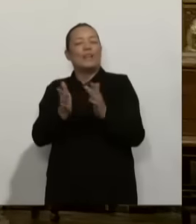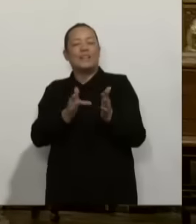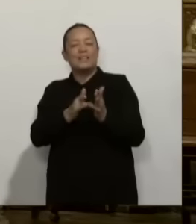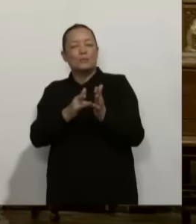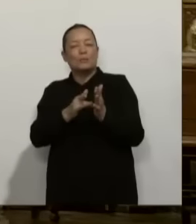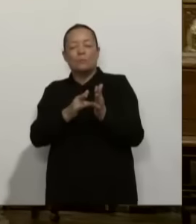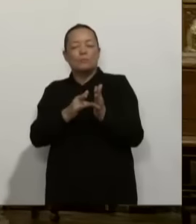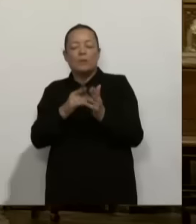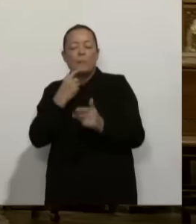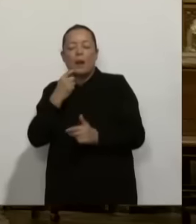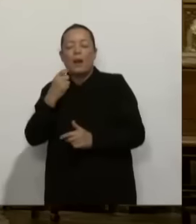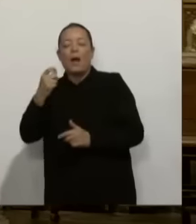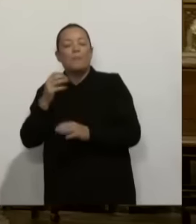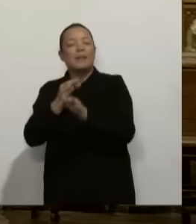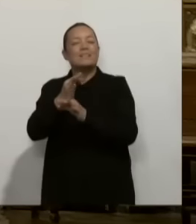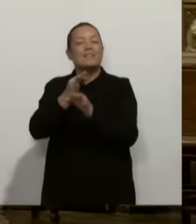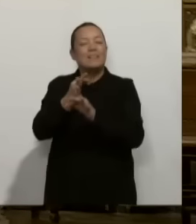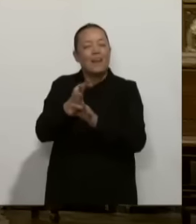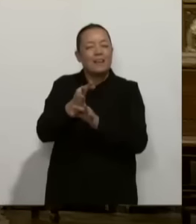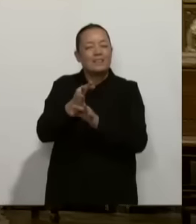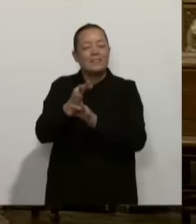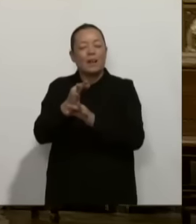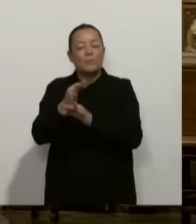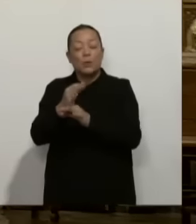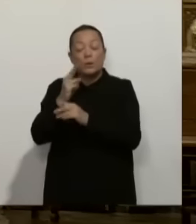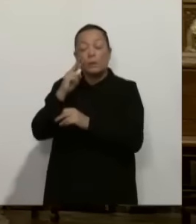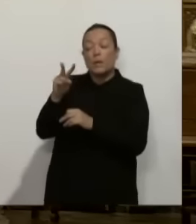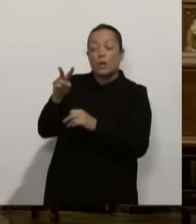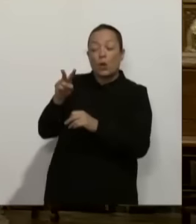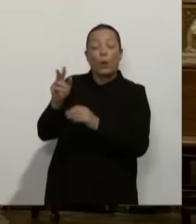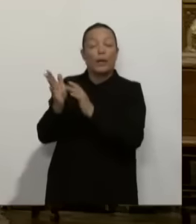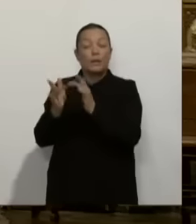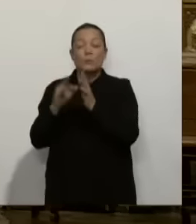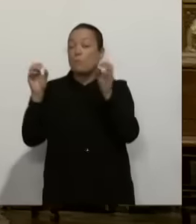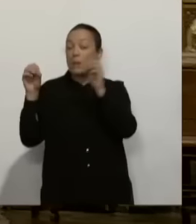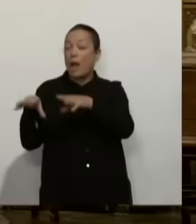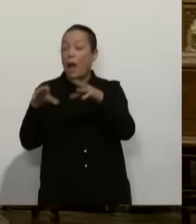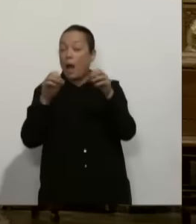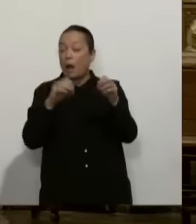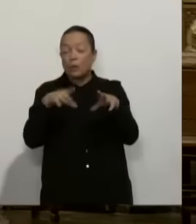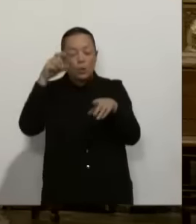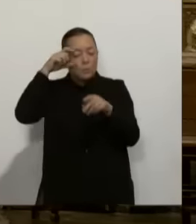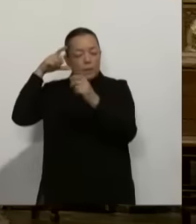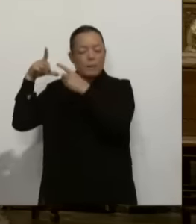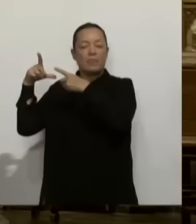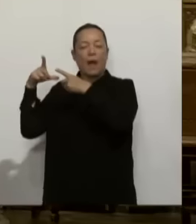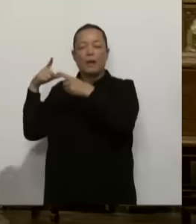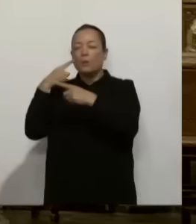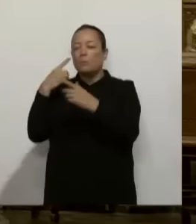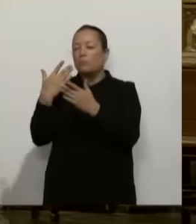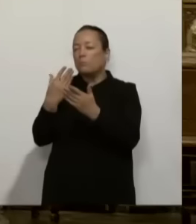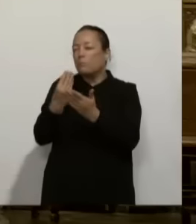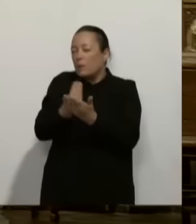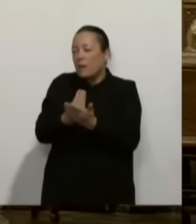Jesús sus primeras palabras, donde vieron los primeros milagros de Jesús, donde lo experimentaron al